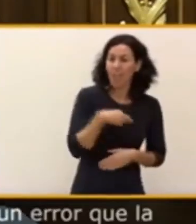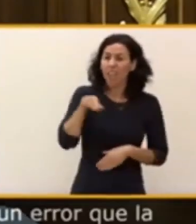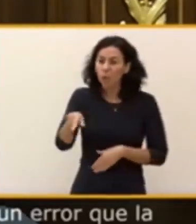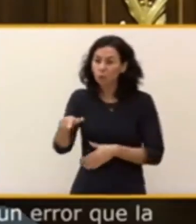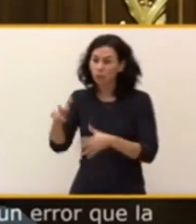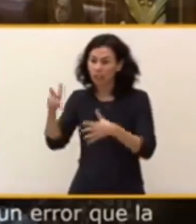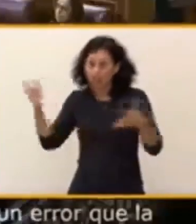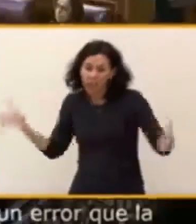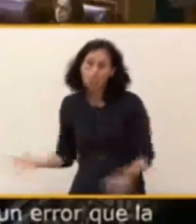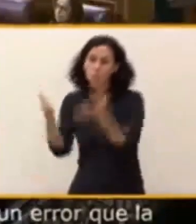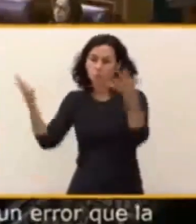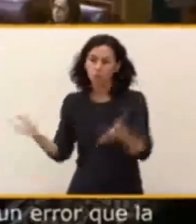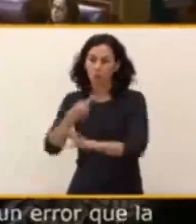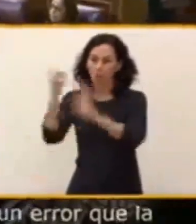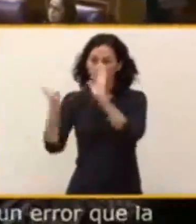Usted, señoría,